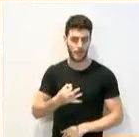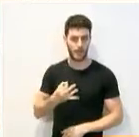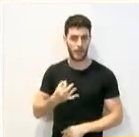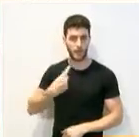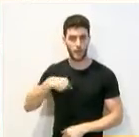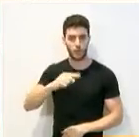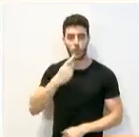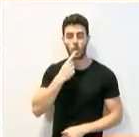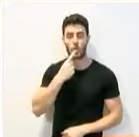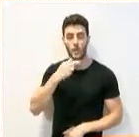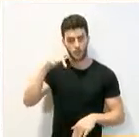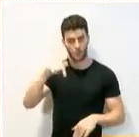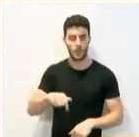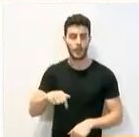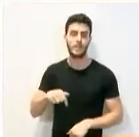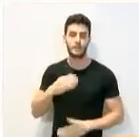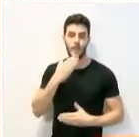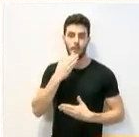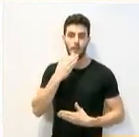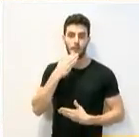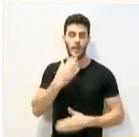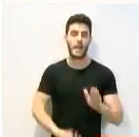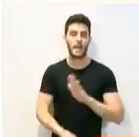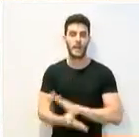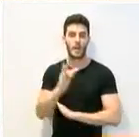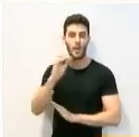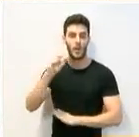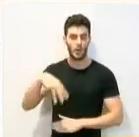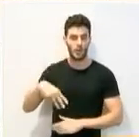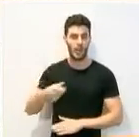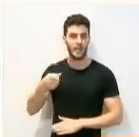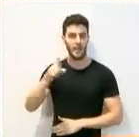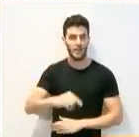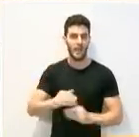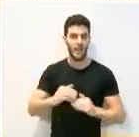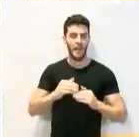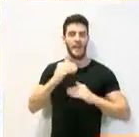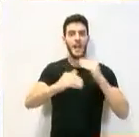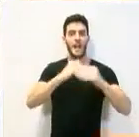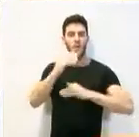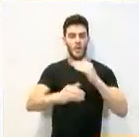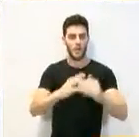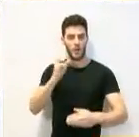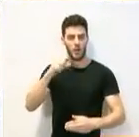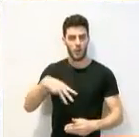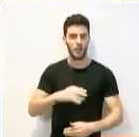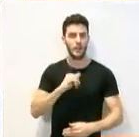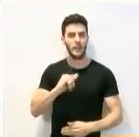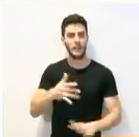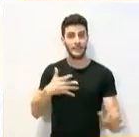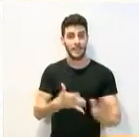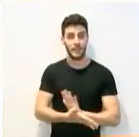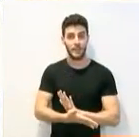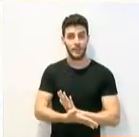estamos hablando a través de la creación de la OTAN y de la evolución que ha tenido la OTAN, que no es otra